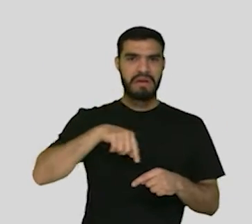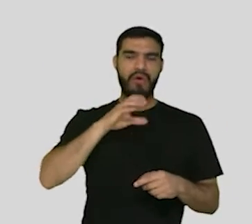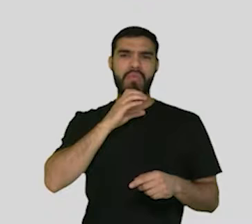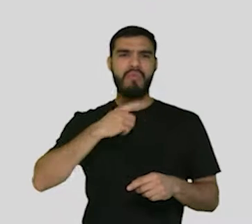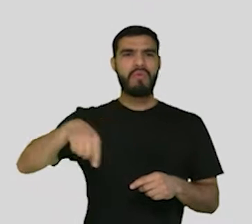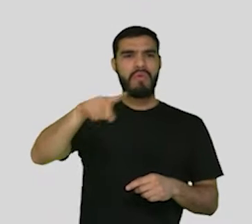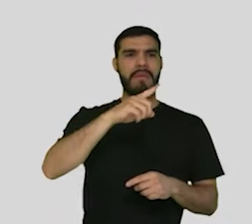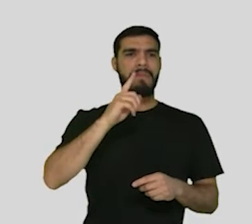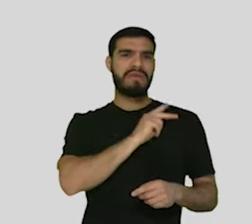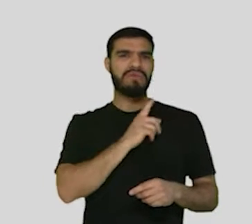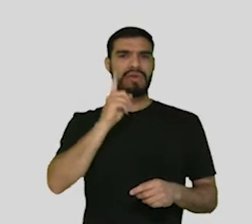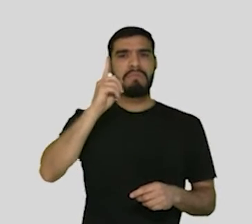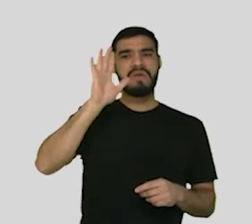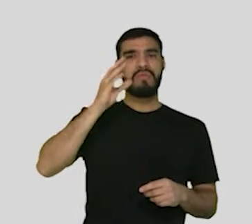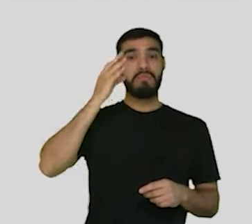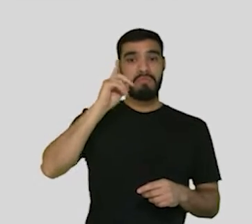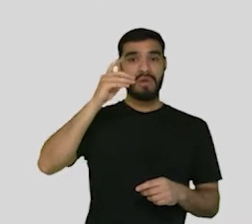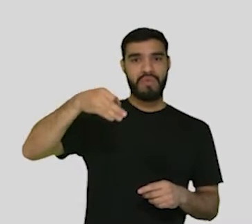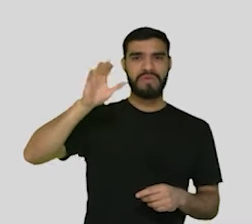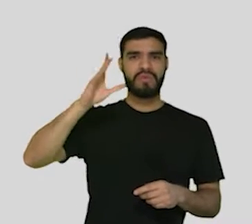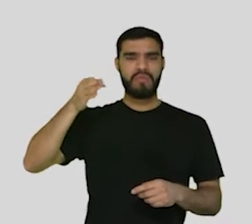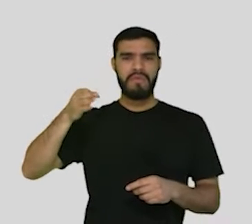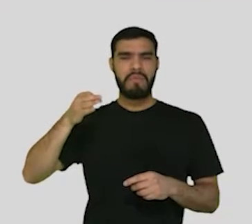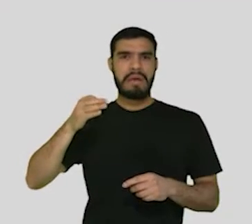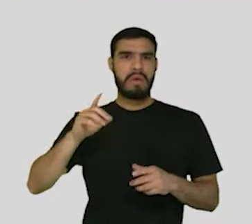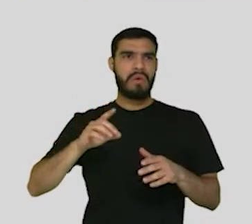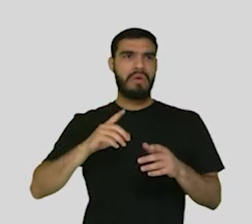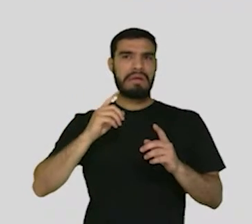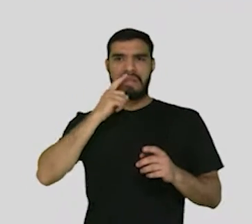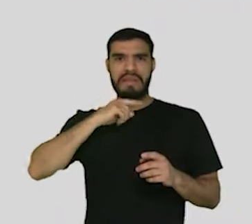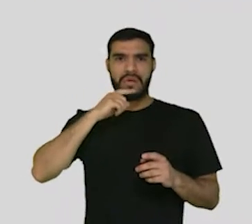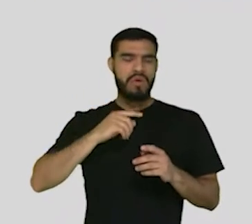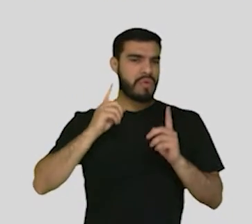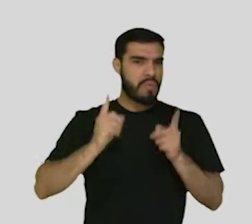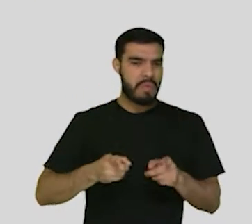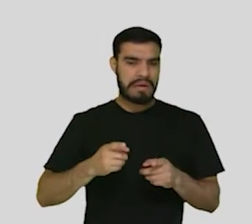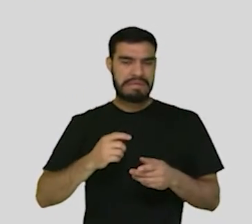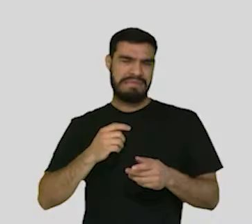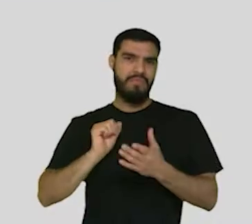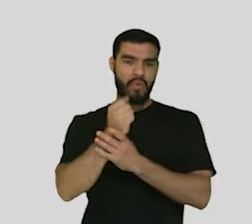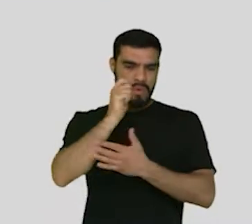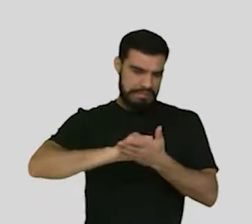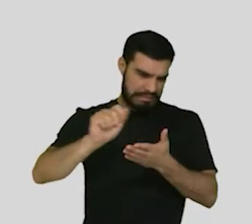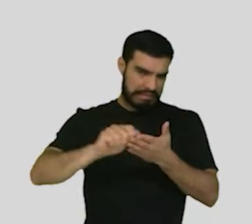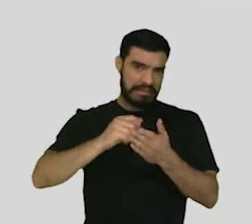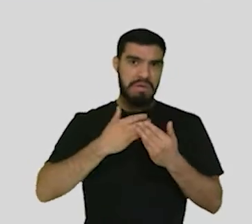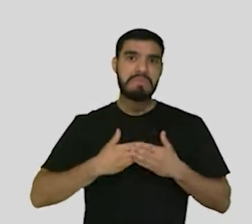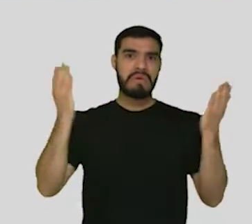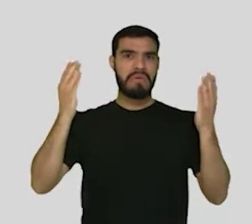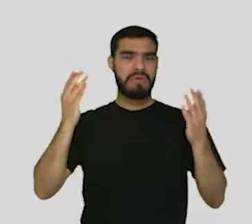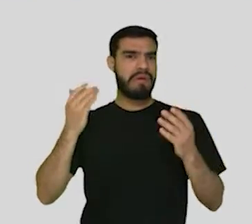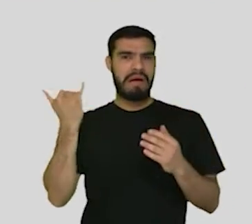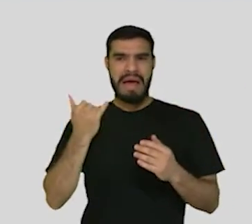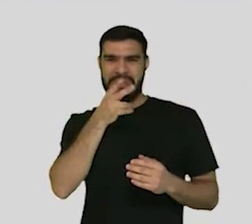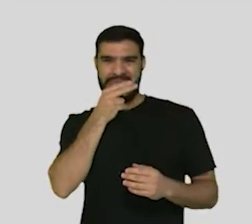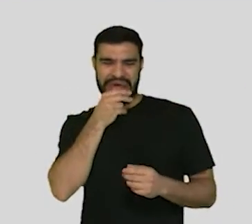ñendo iba Paraguay, pe, paraguayo ramo yepe. Ja, ore, lo güero sapucaico anga va esa pa opeva